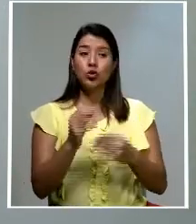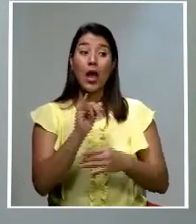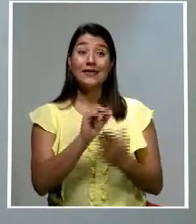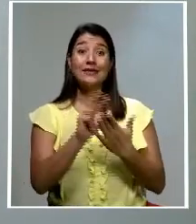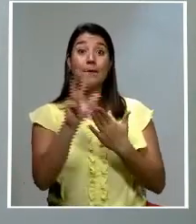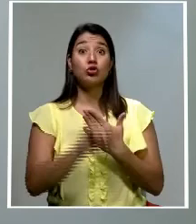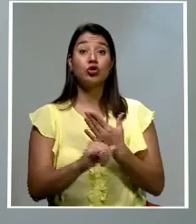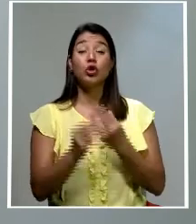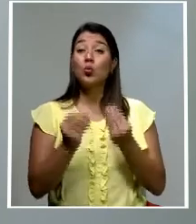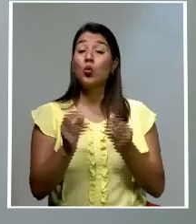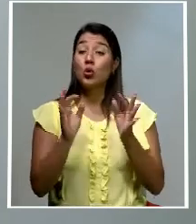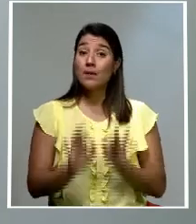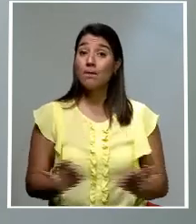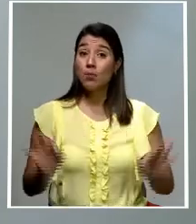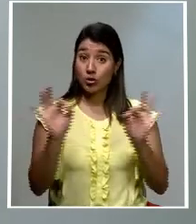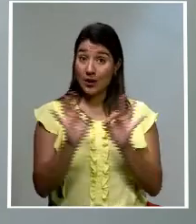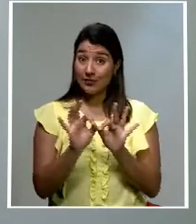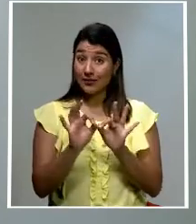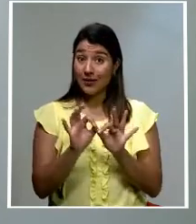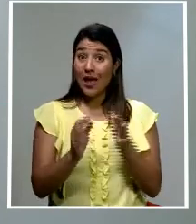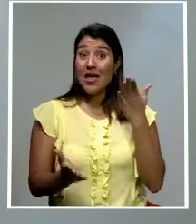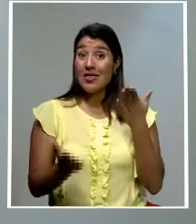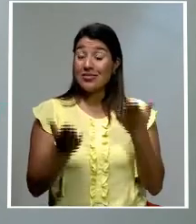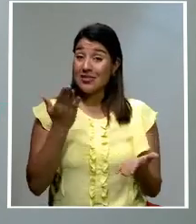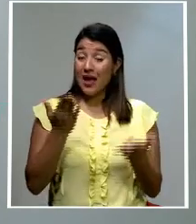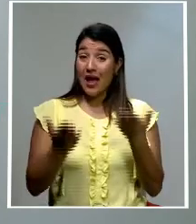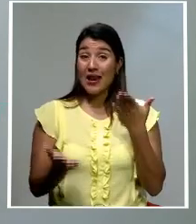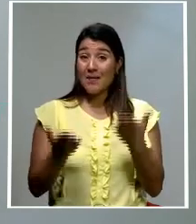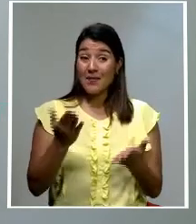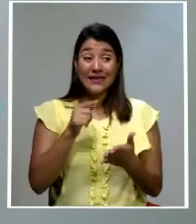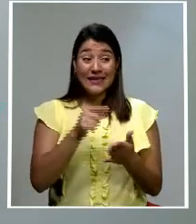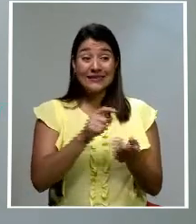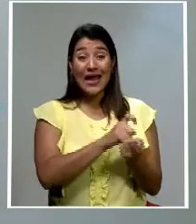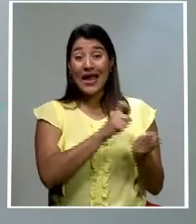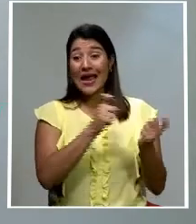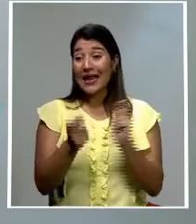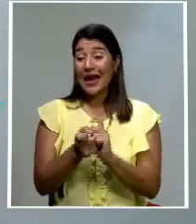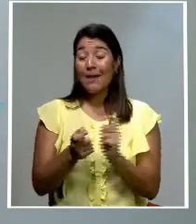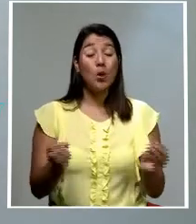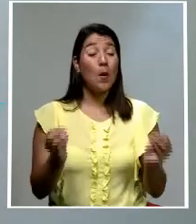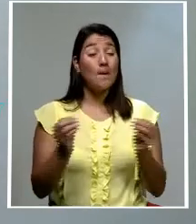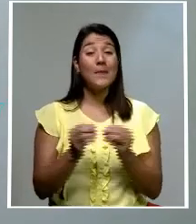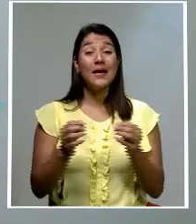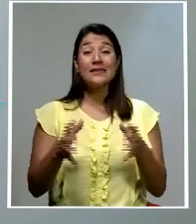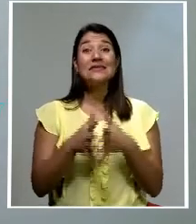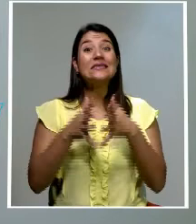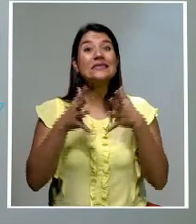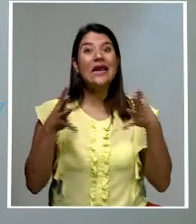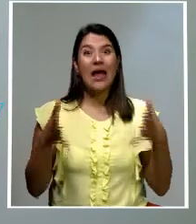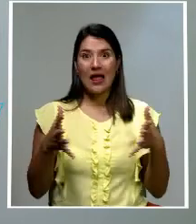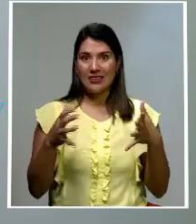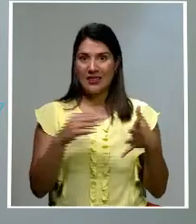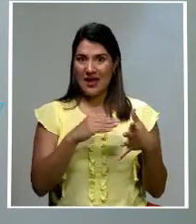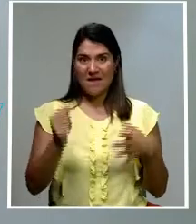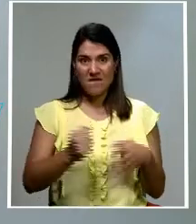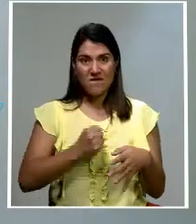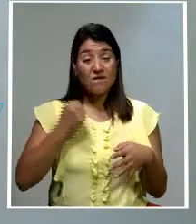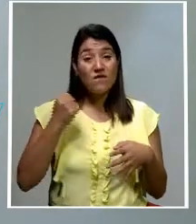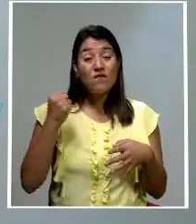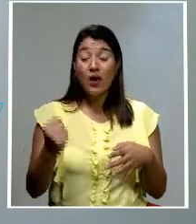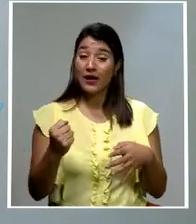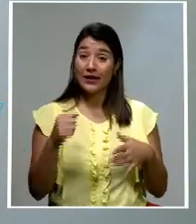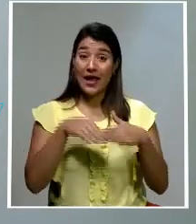Es probablemente la transformación estructural más grande, más fuerte que se ha tenido en los últimos años en el